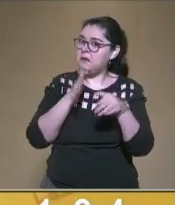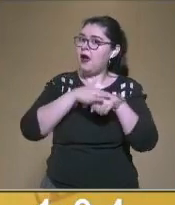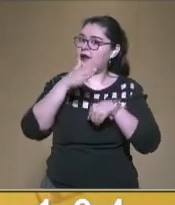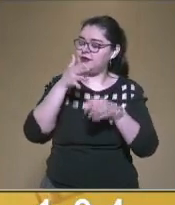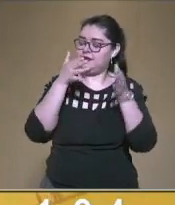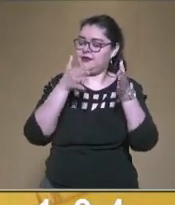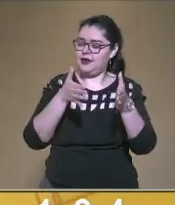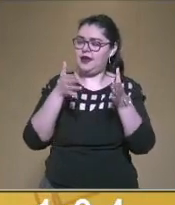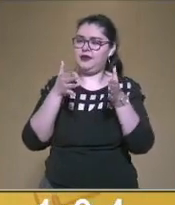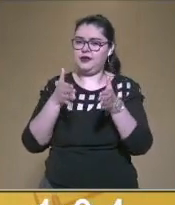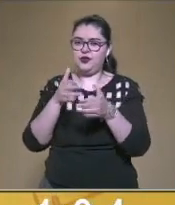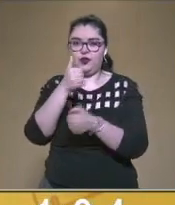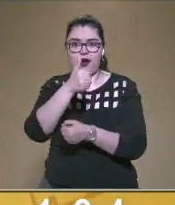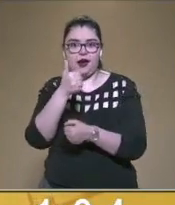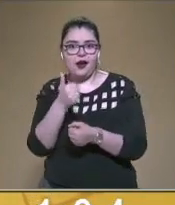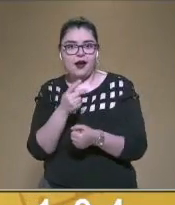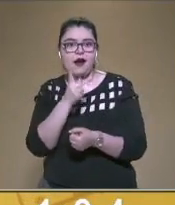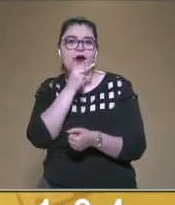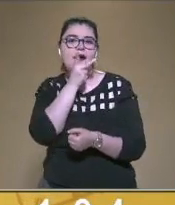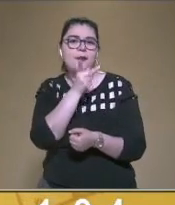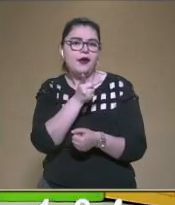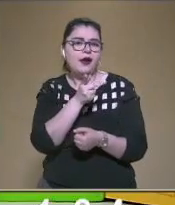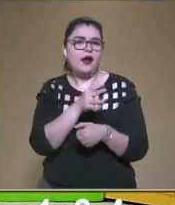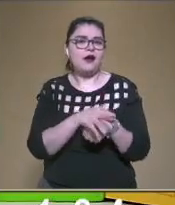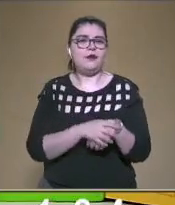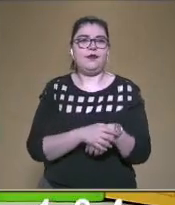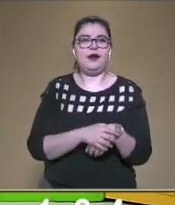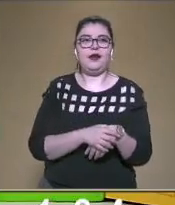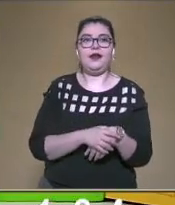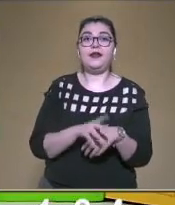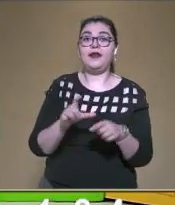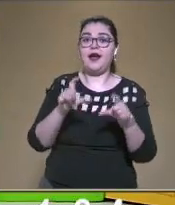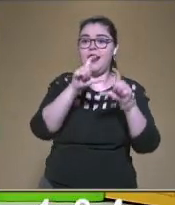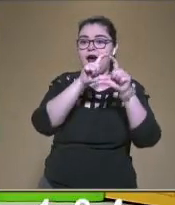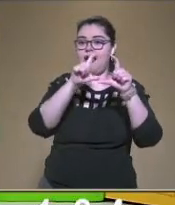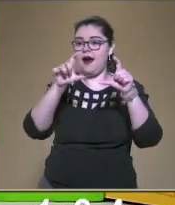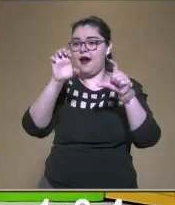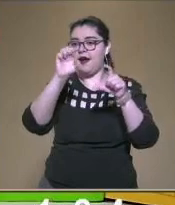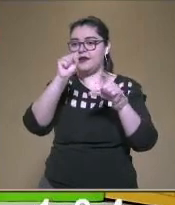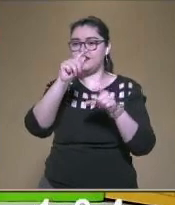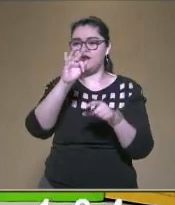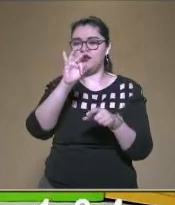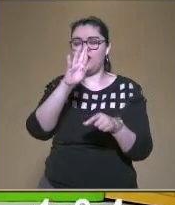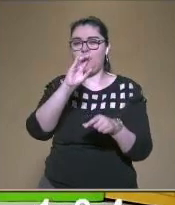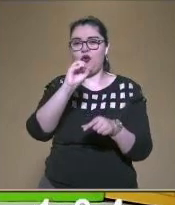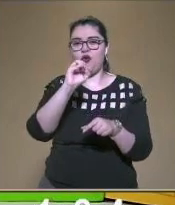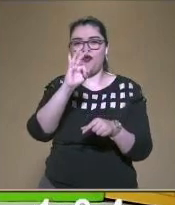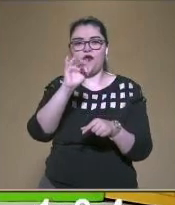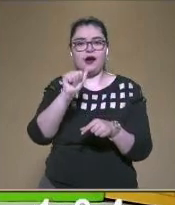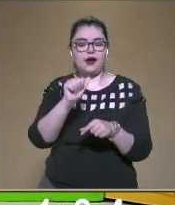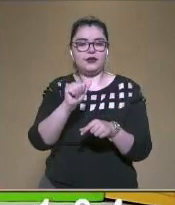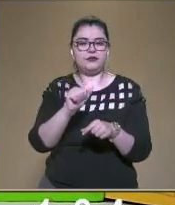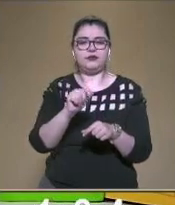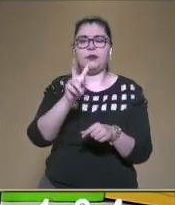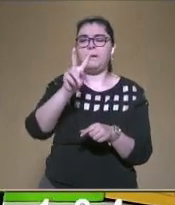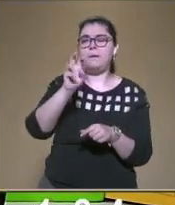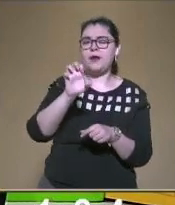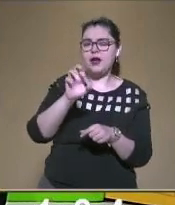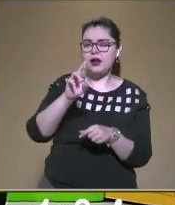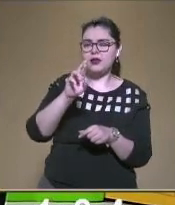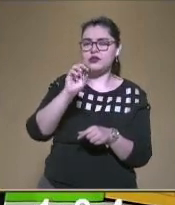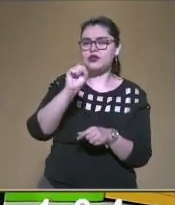estos versos, ¿verdad? De estos versos. Ah, ya les dimos una pista, estrofas, versos, rimas. ¿De qué se trata? A ver. ¿De una adivinanza?